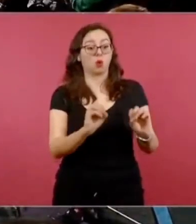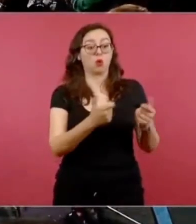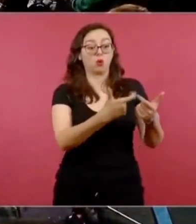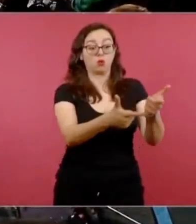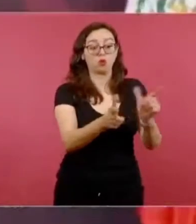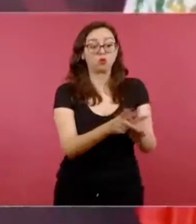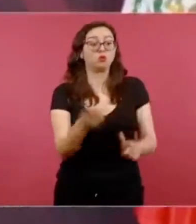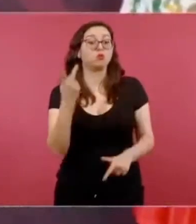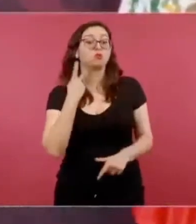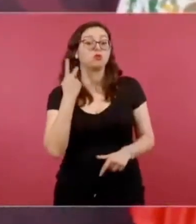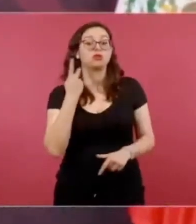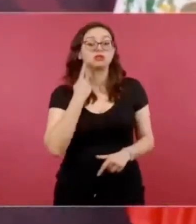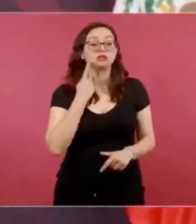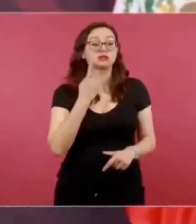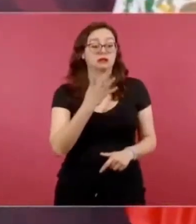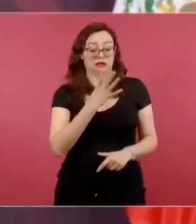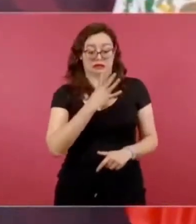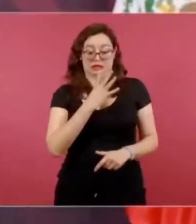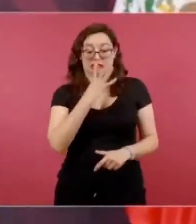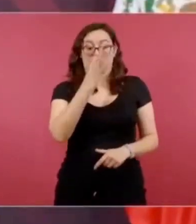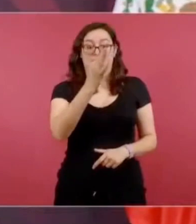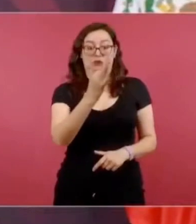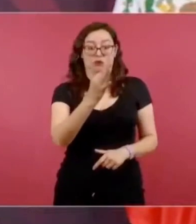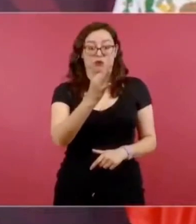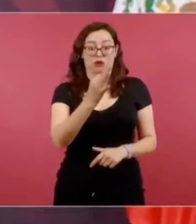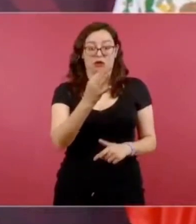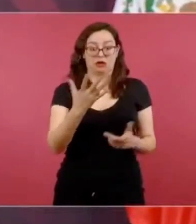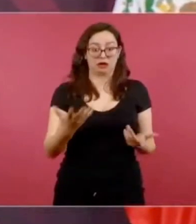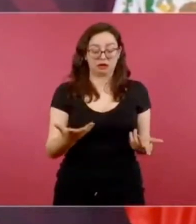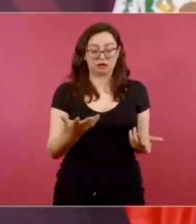partidos que se repartieron